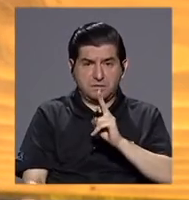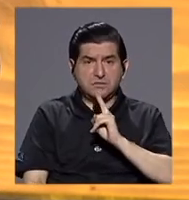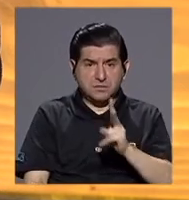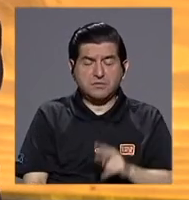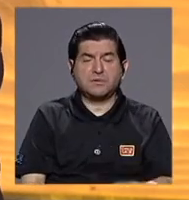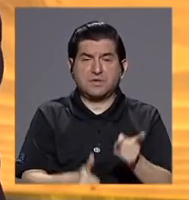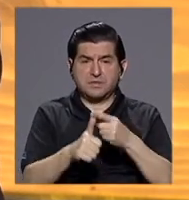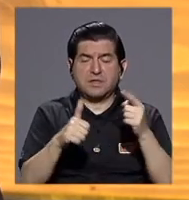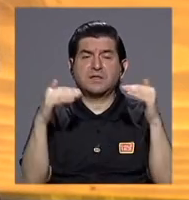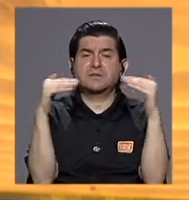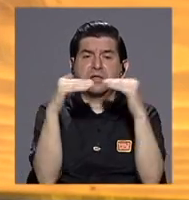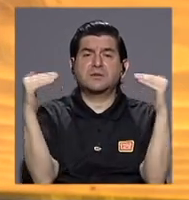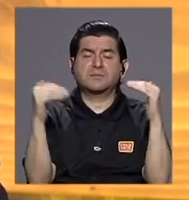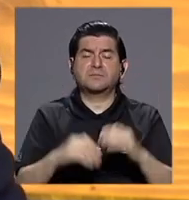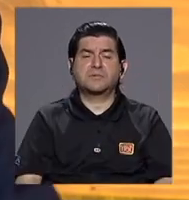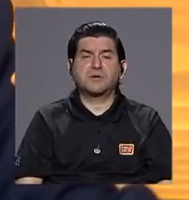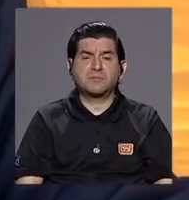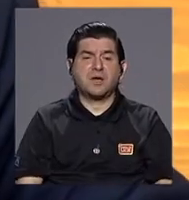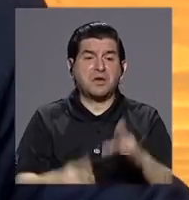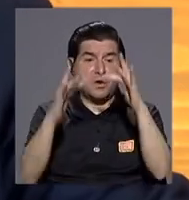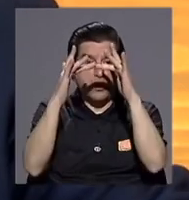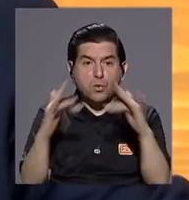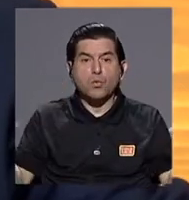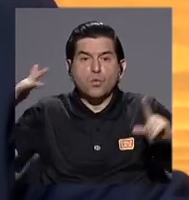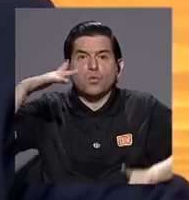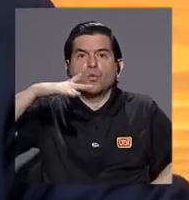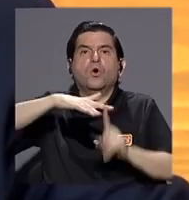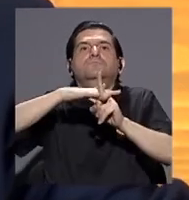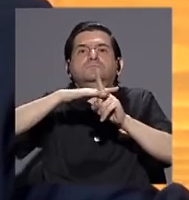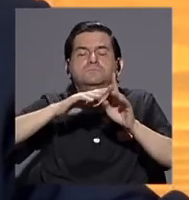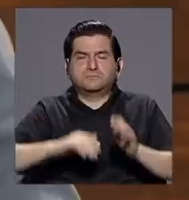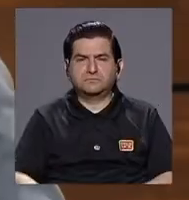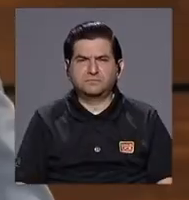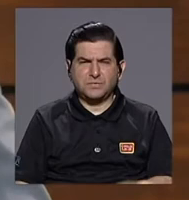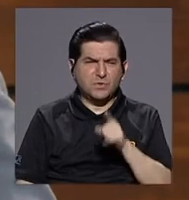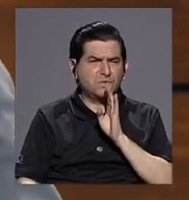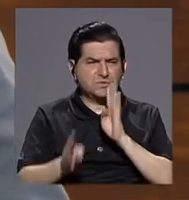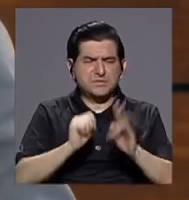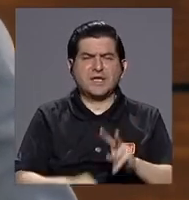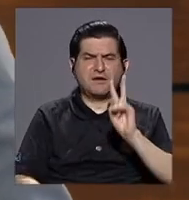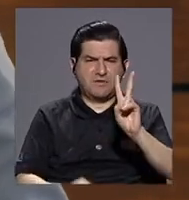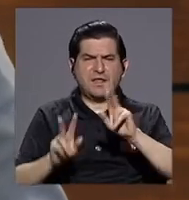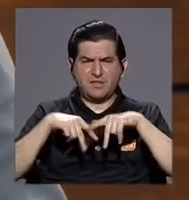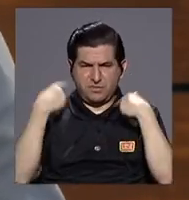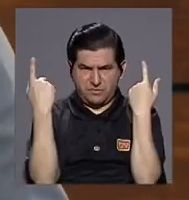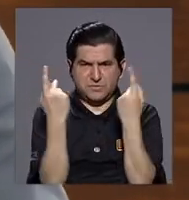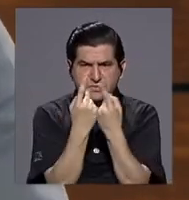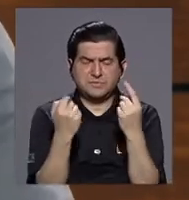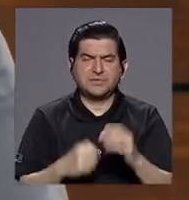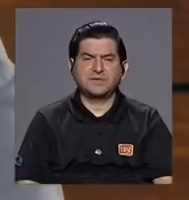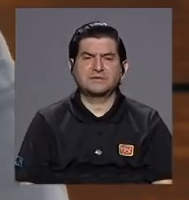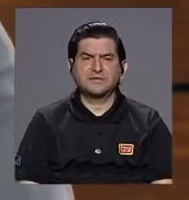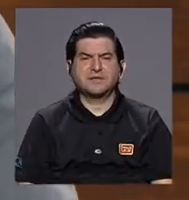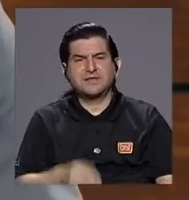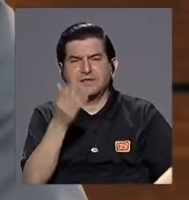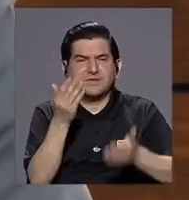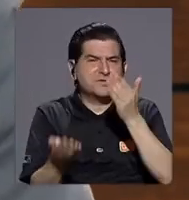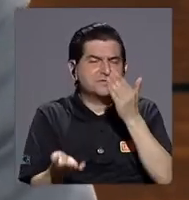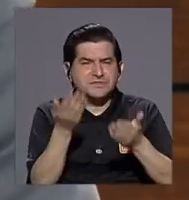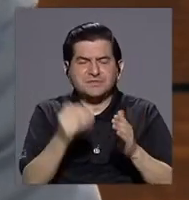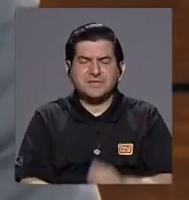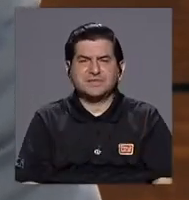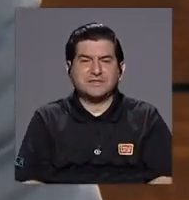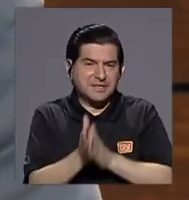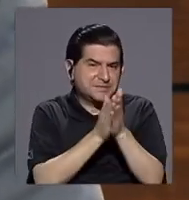de primera y queda un vacío. Yo le voy a... Usted habla de un bipartidismo, perdóneme, es que está así como